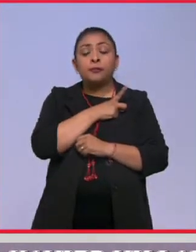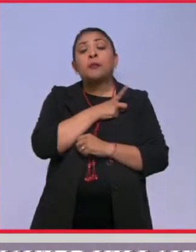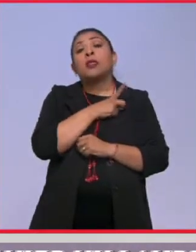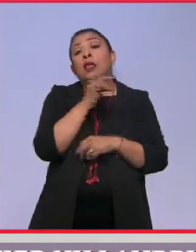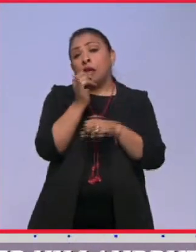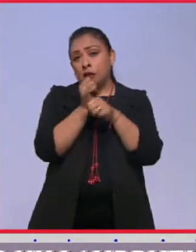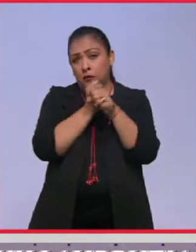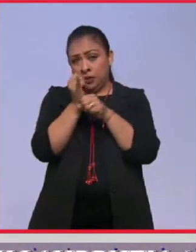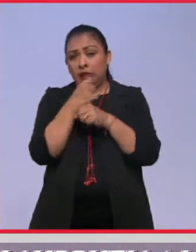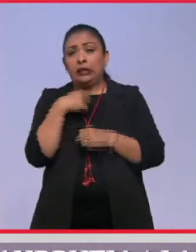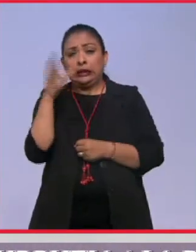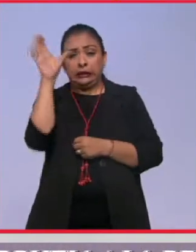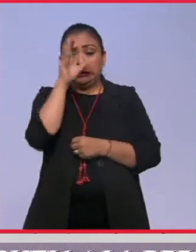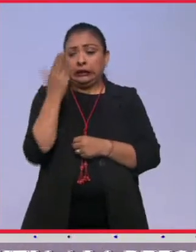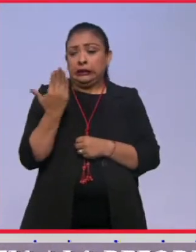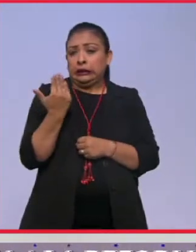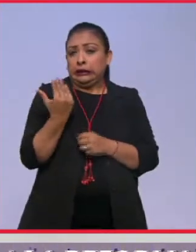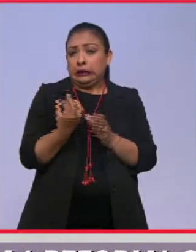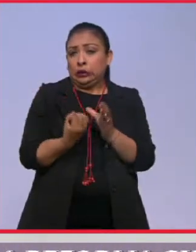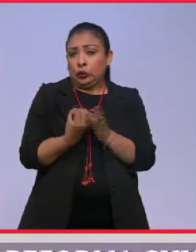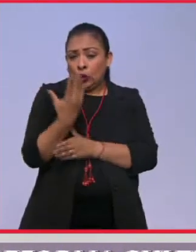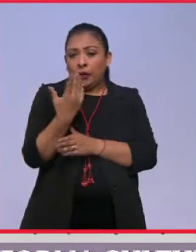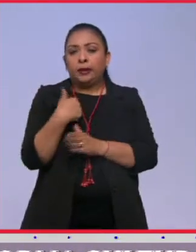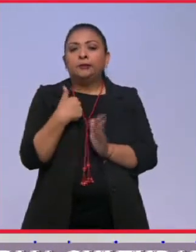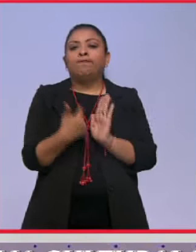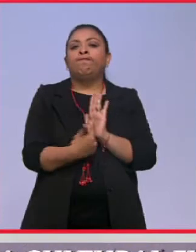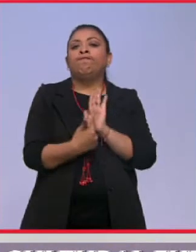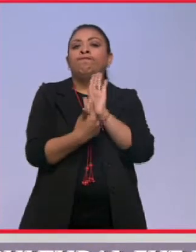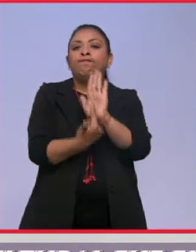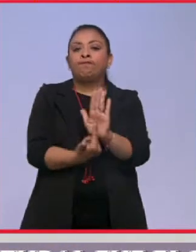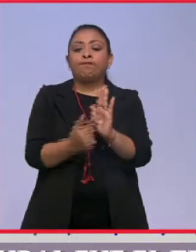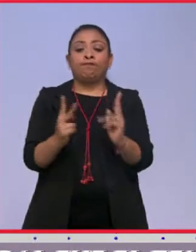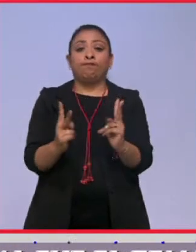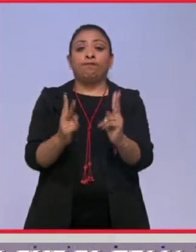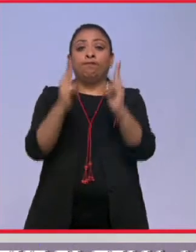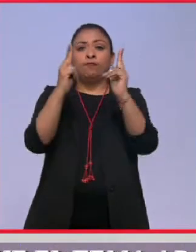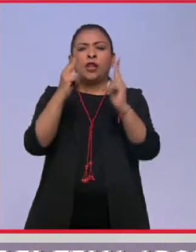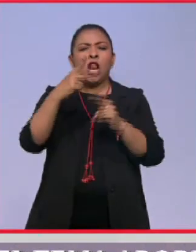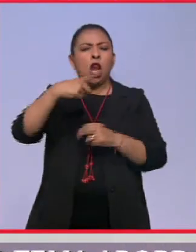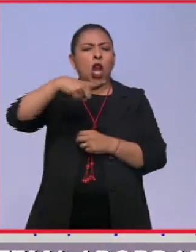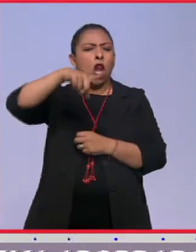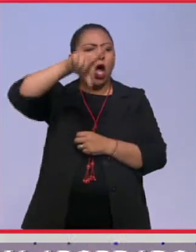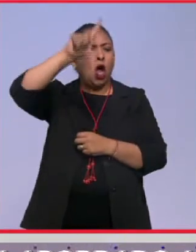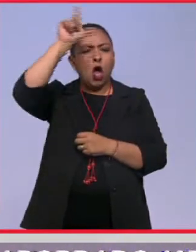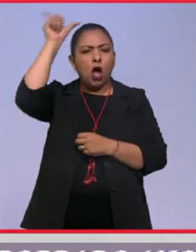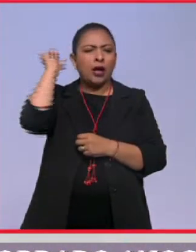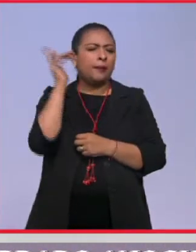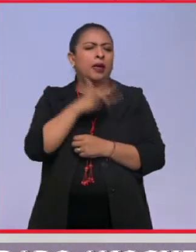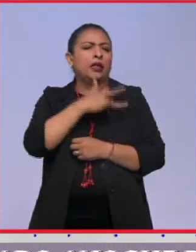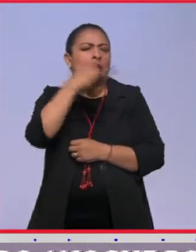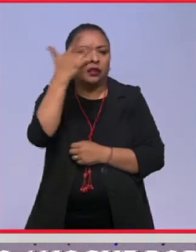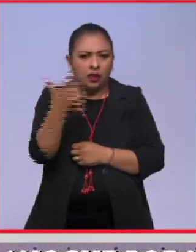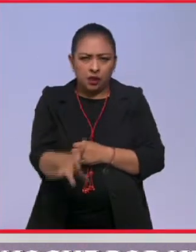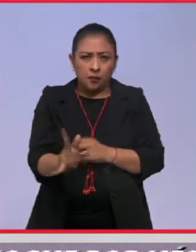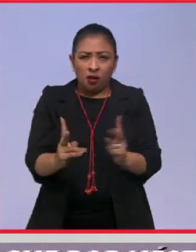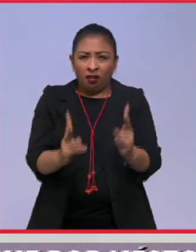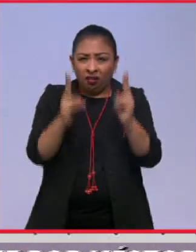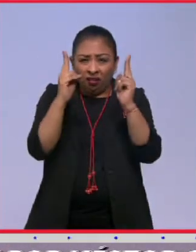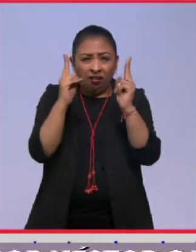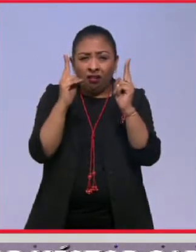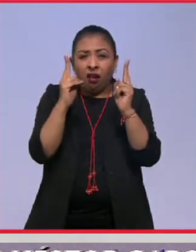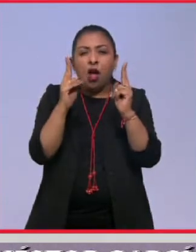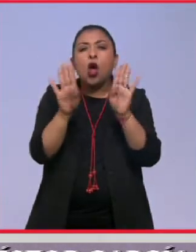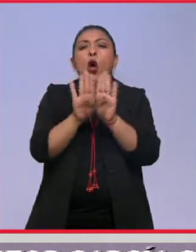Investigaciones científicas recientes han demostrado que la frase locamente enamorado no es una